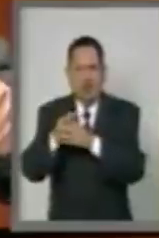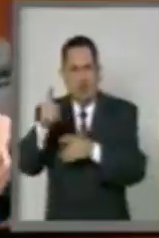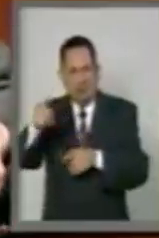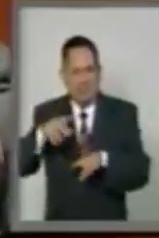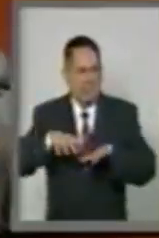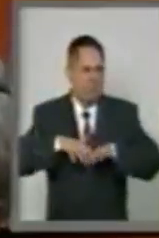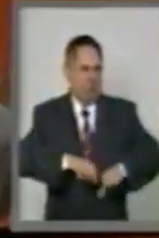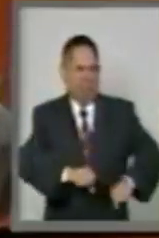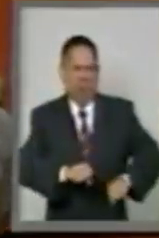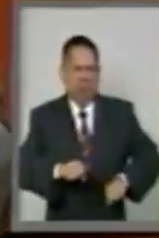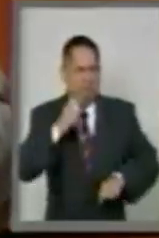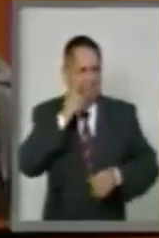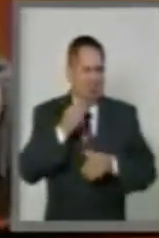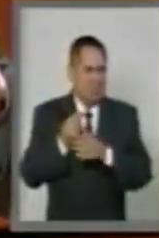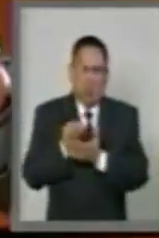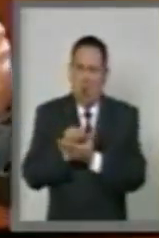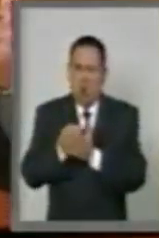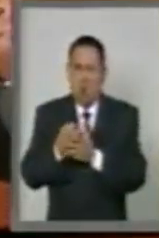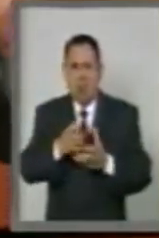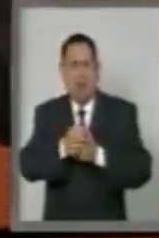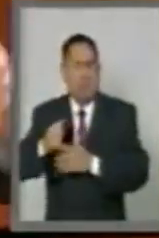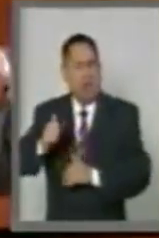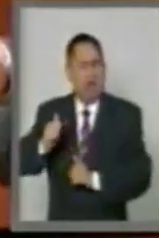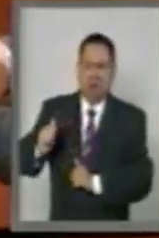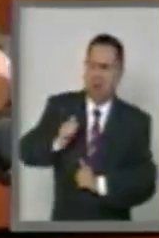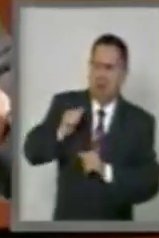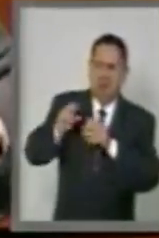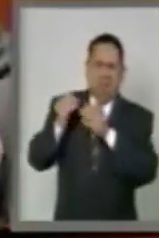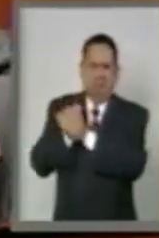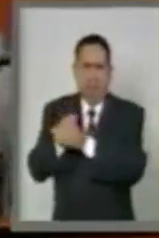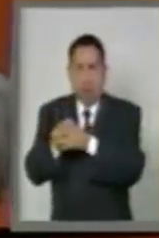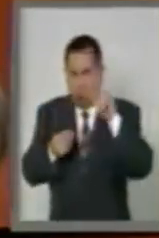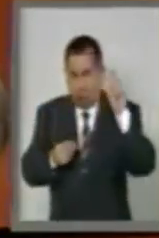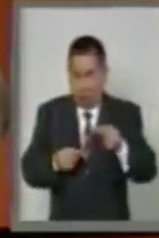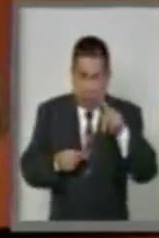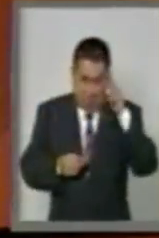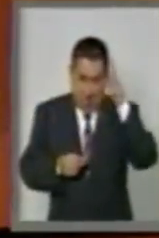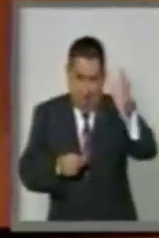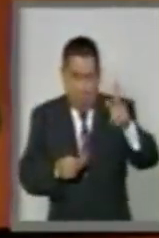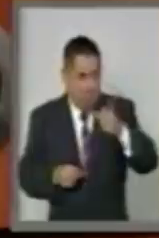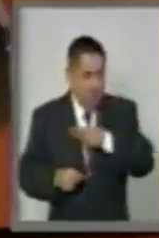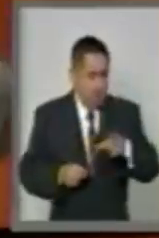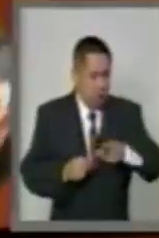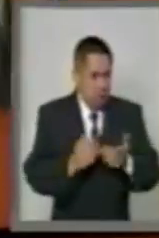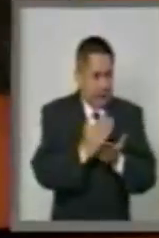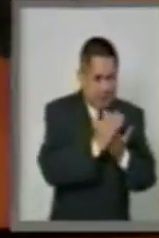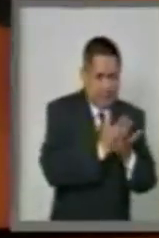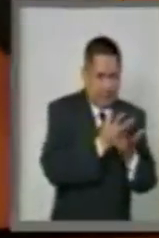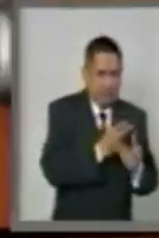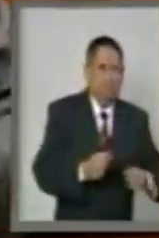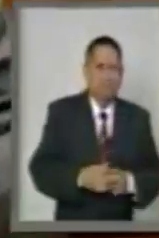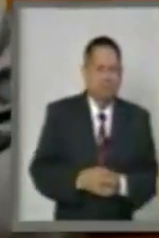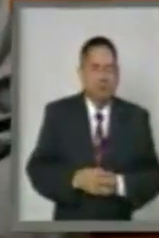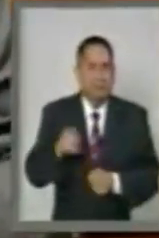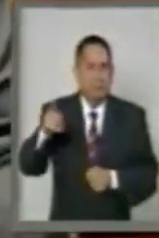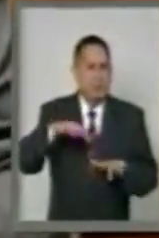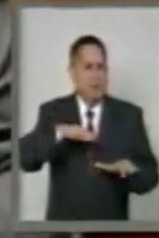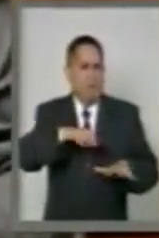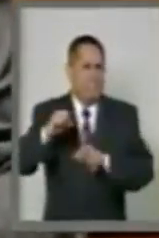depredadora. No es una política para sacar a la pobreza de su estado, sino es